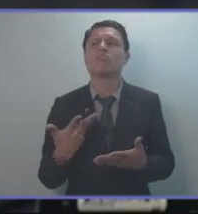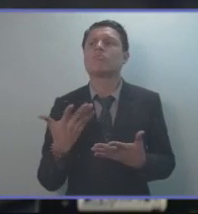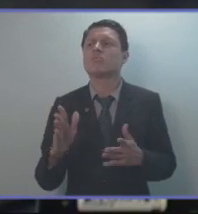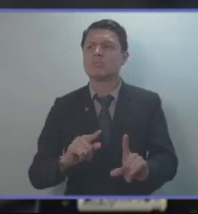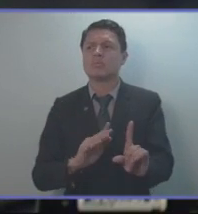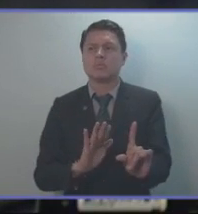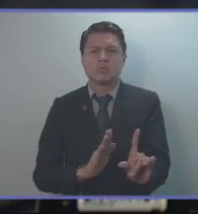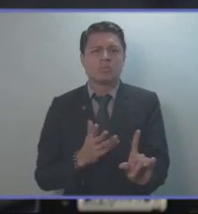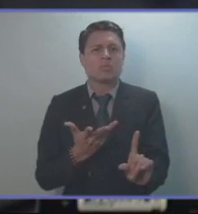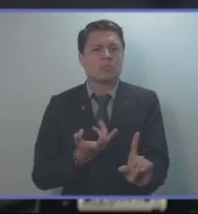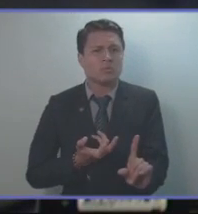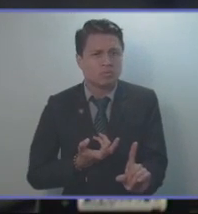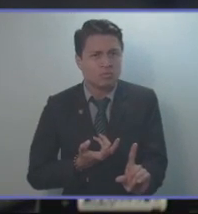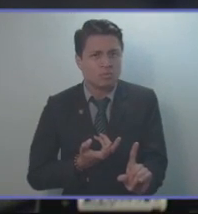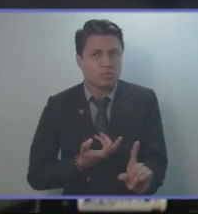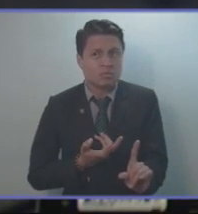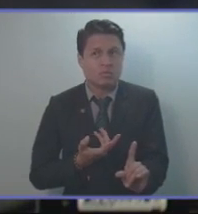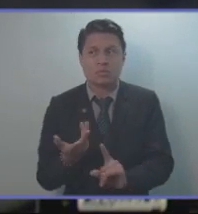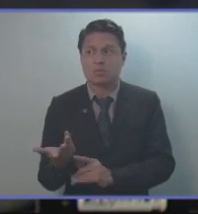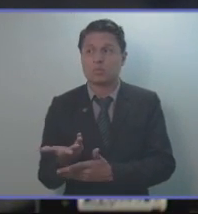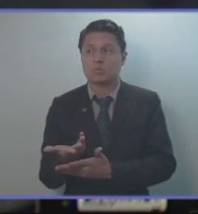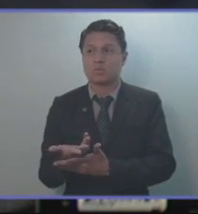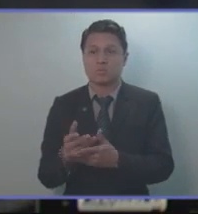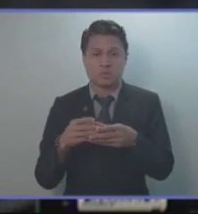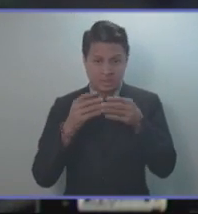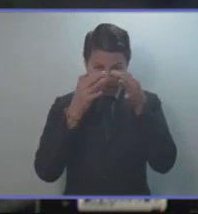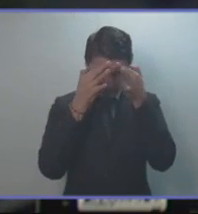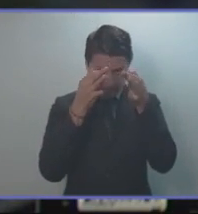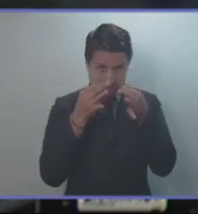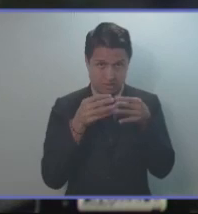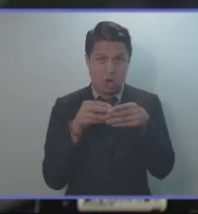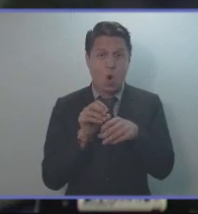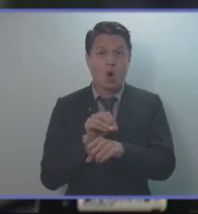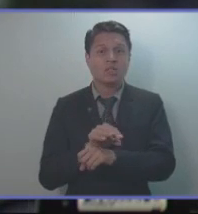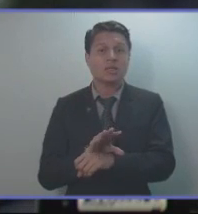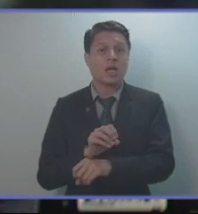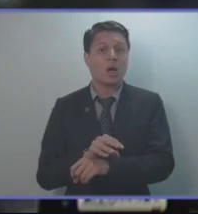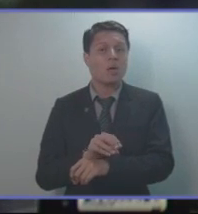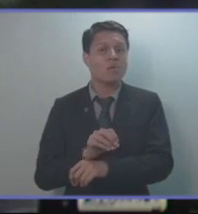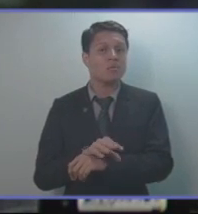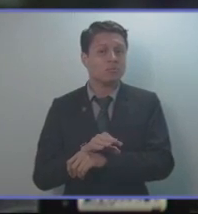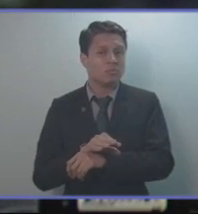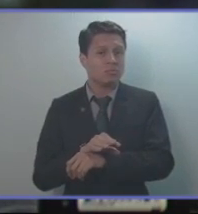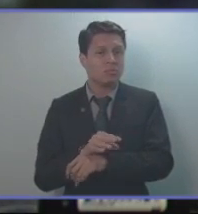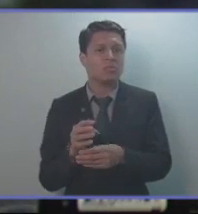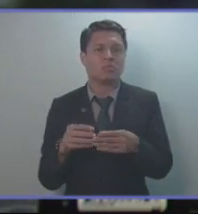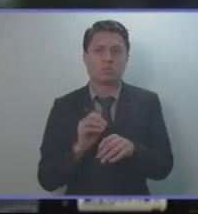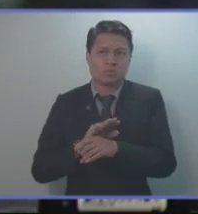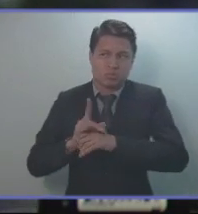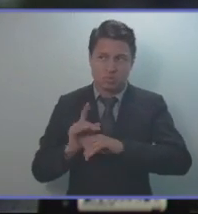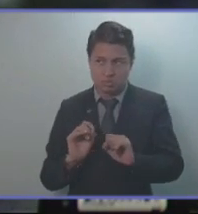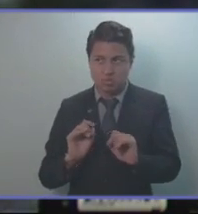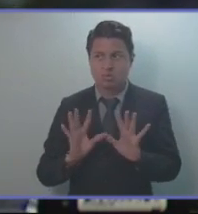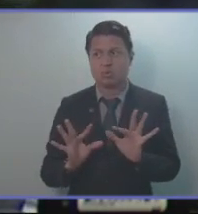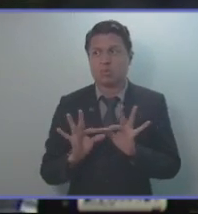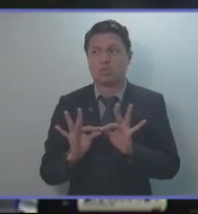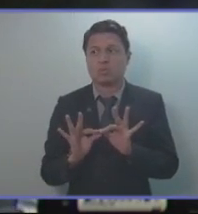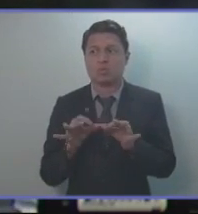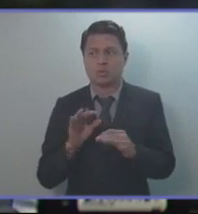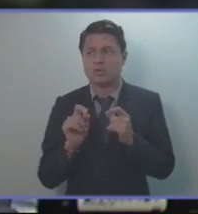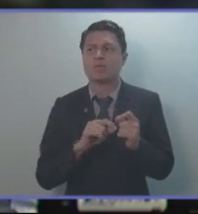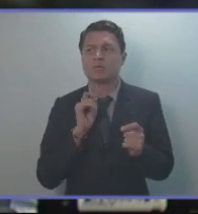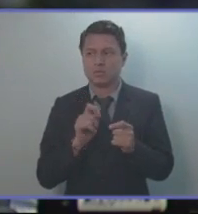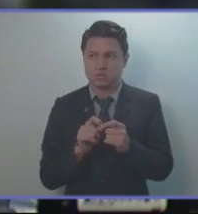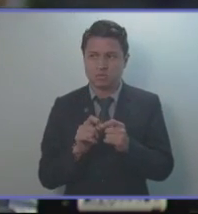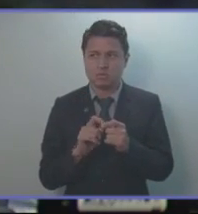viendo es que se está pidiendo un recomendable. Y los recomendables pueden no ser vinculantes o